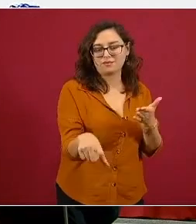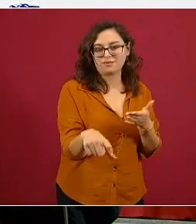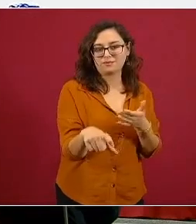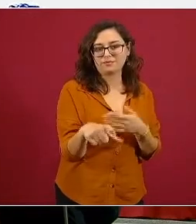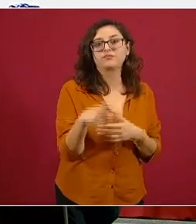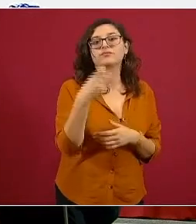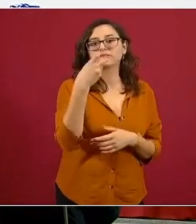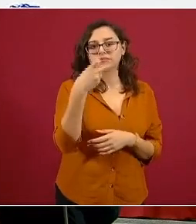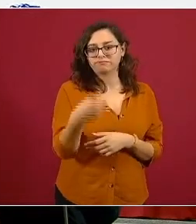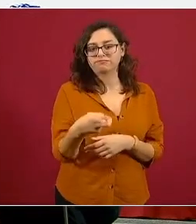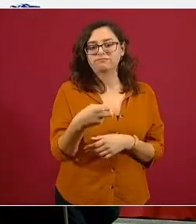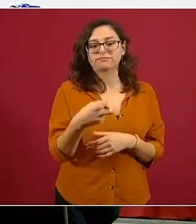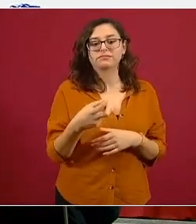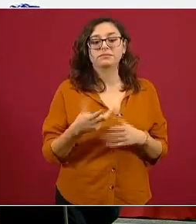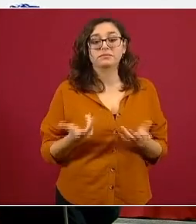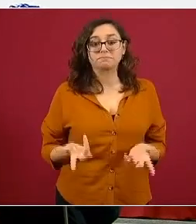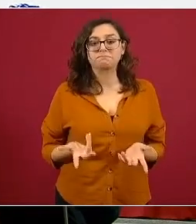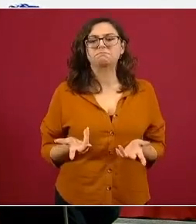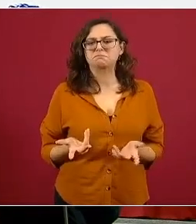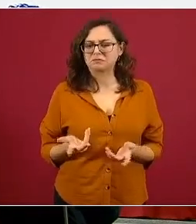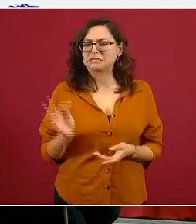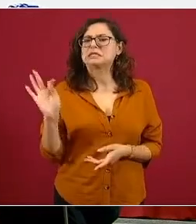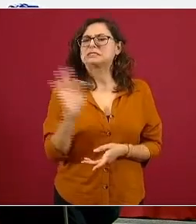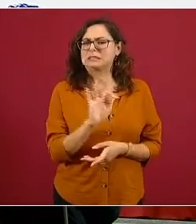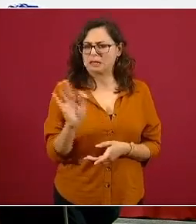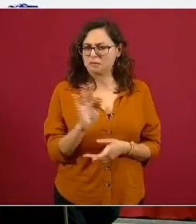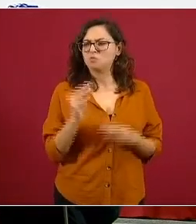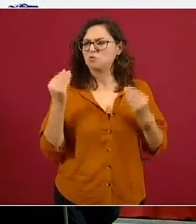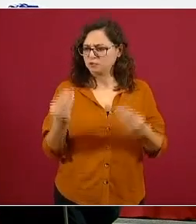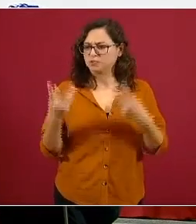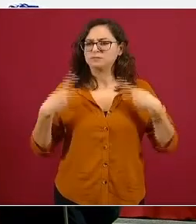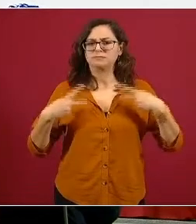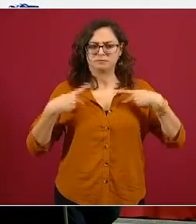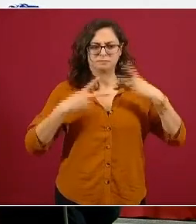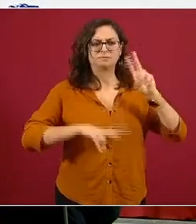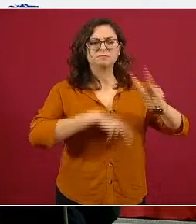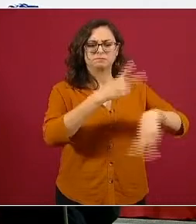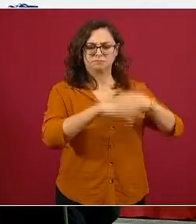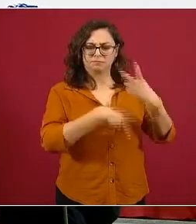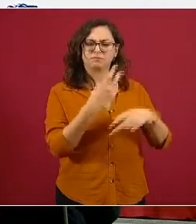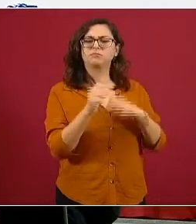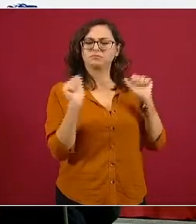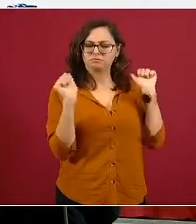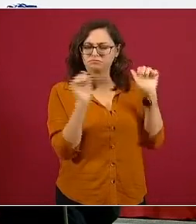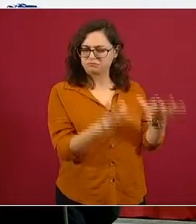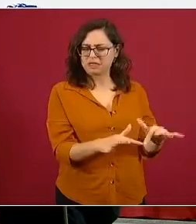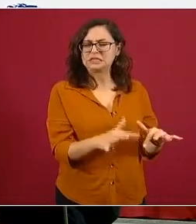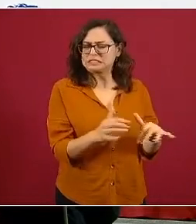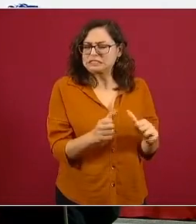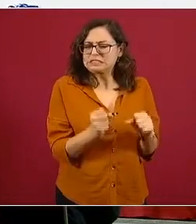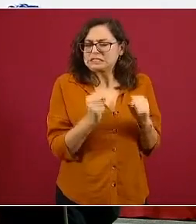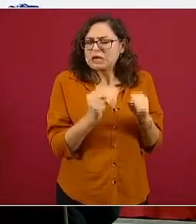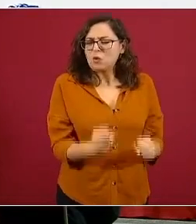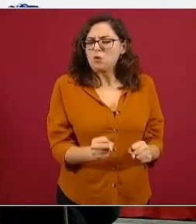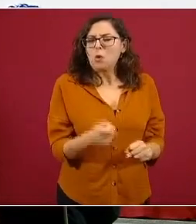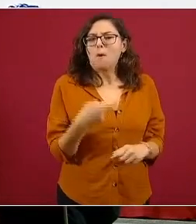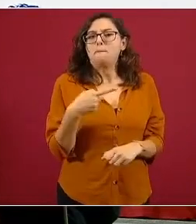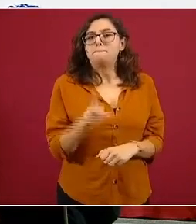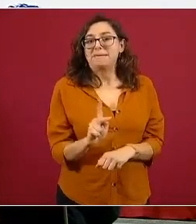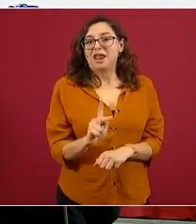y en el que pues no descartamos que haya una asistencia inusualmente alta para un lunes por la